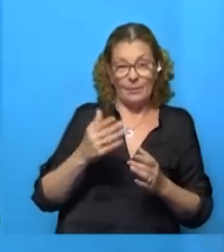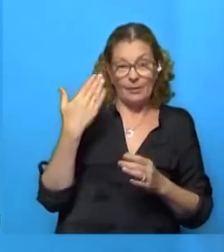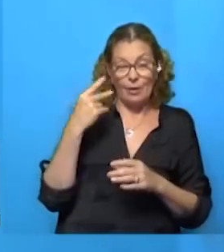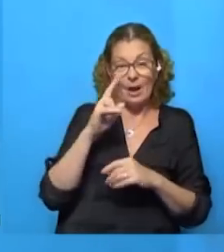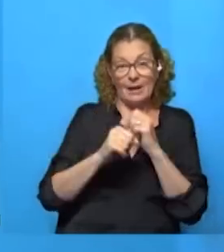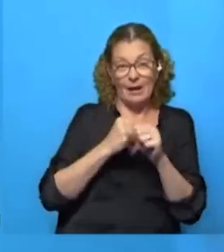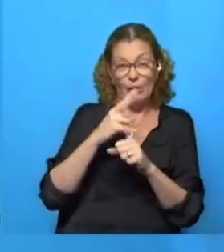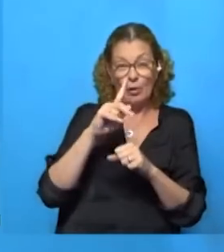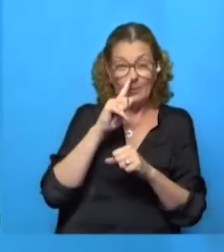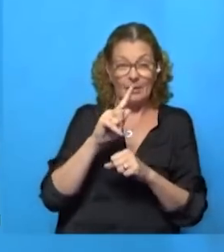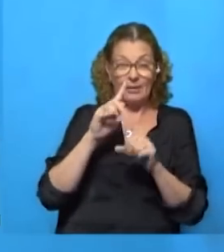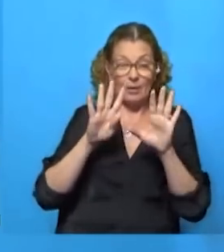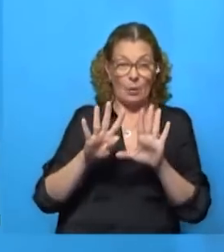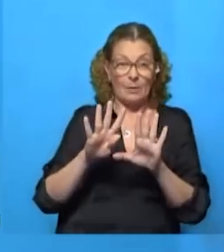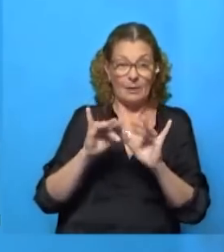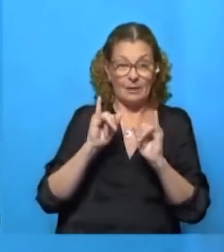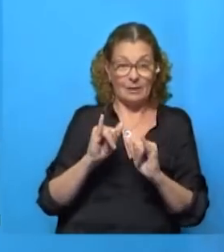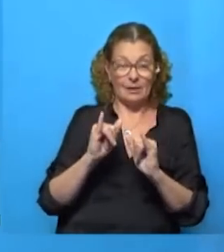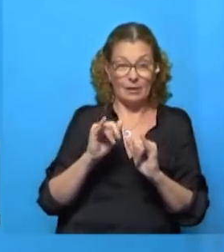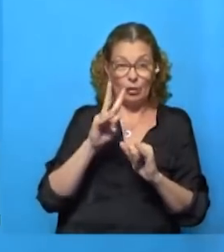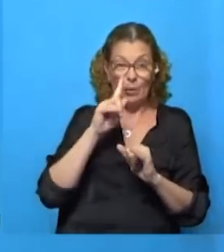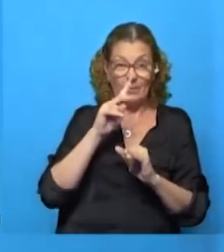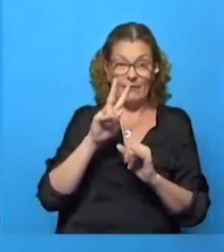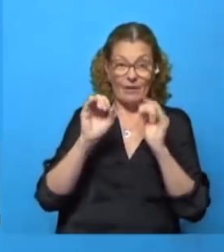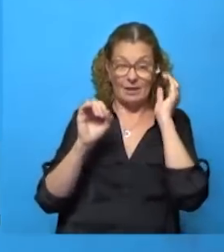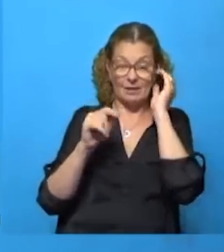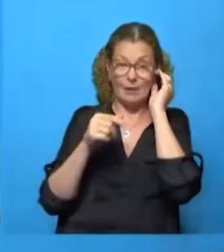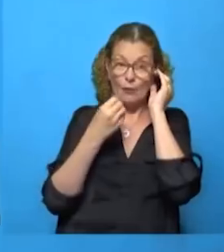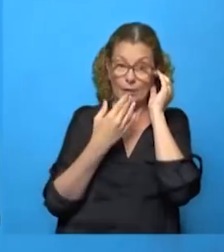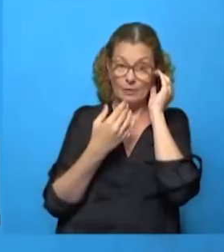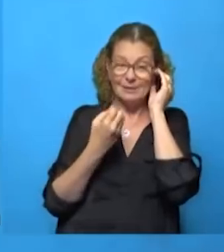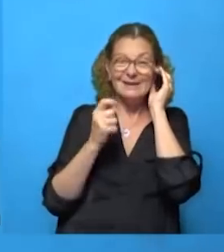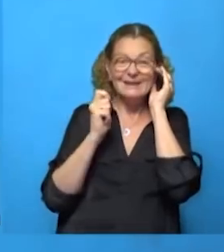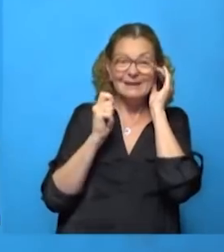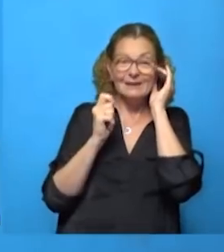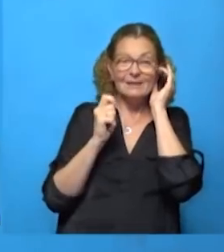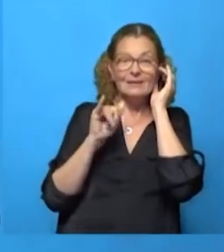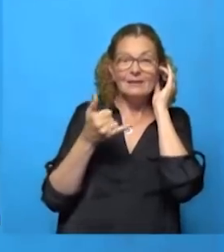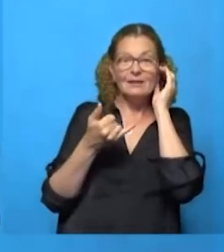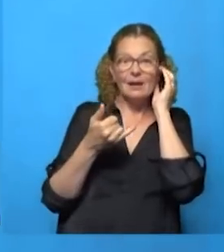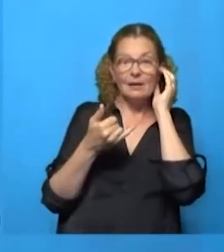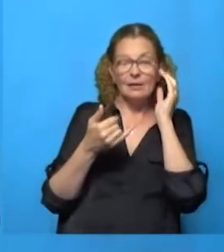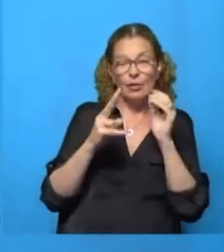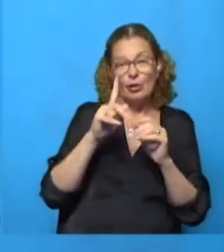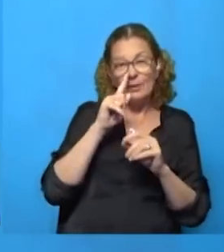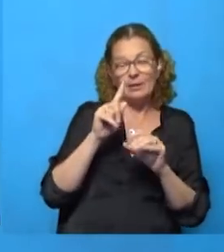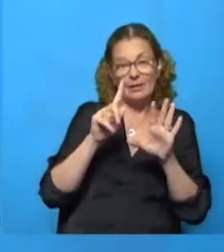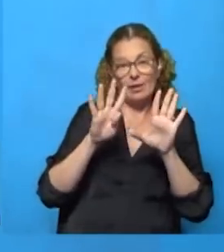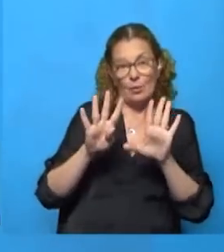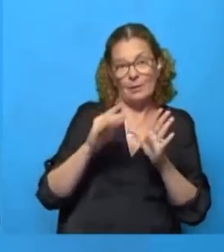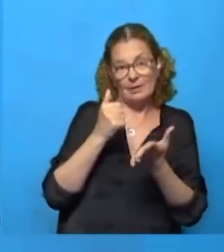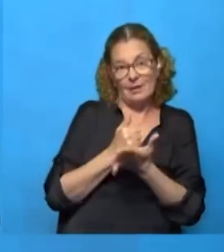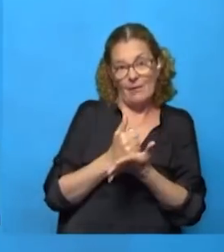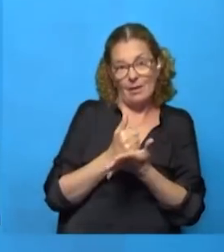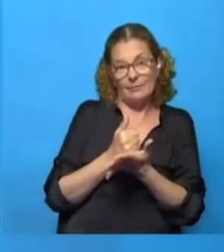en 2019 y lo que sucede en 2020 es decir bueno Quiénes ya participaron en 2019 y